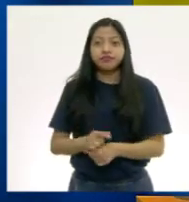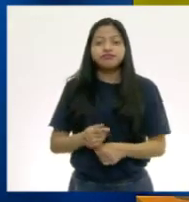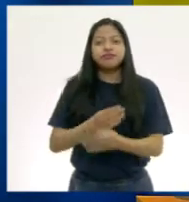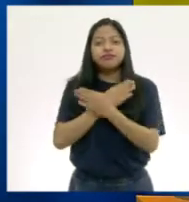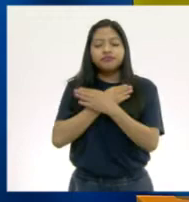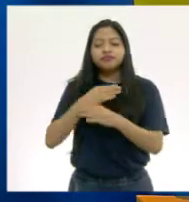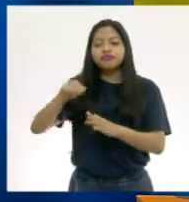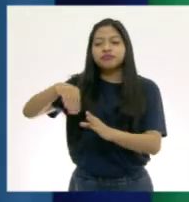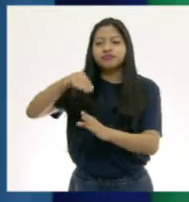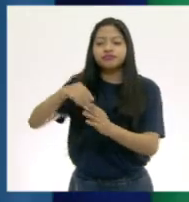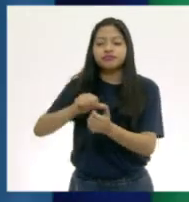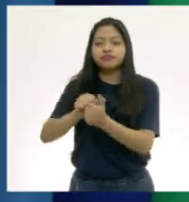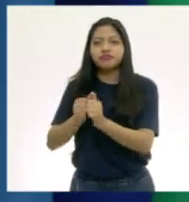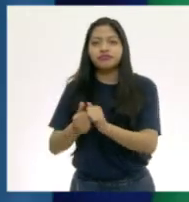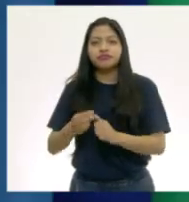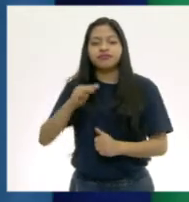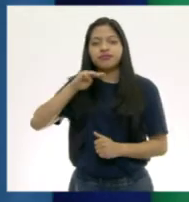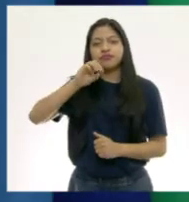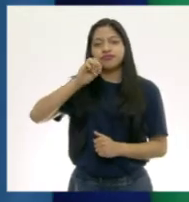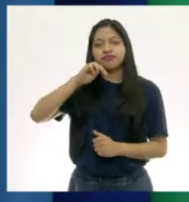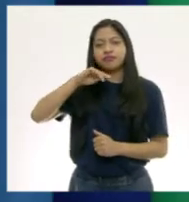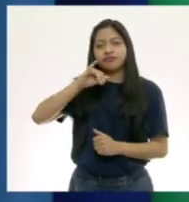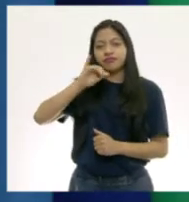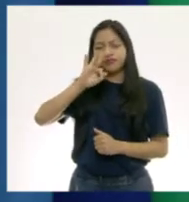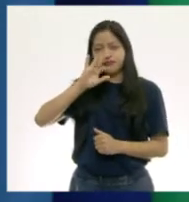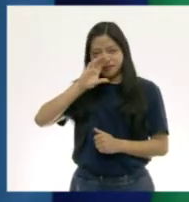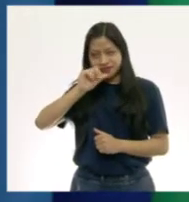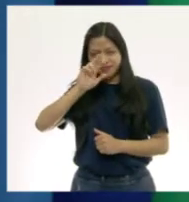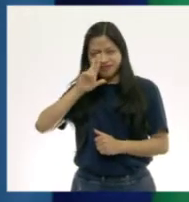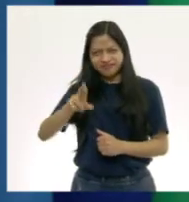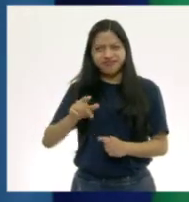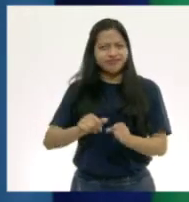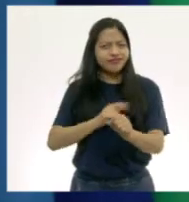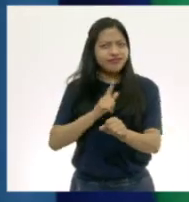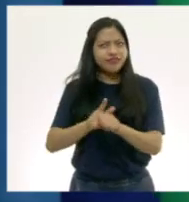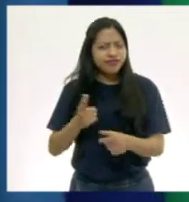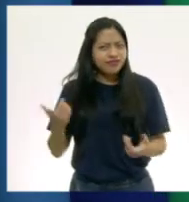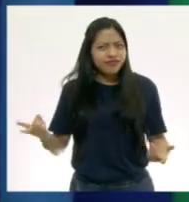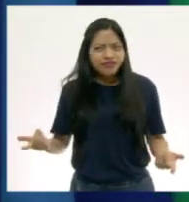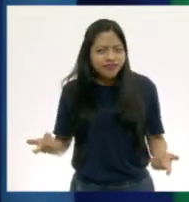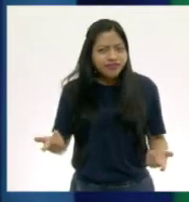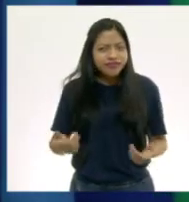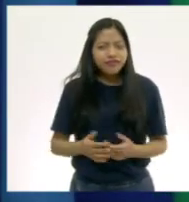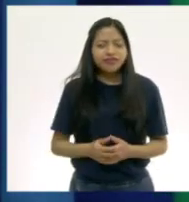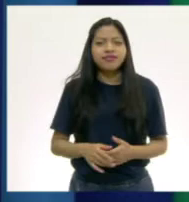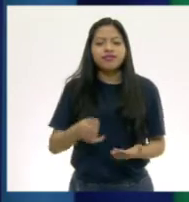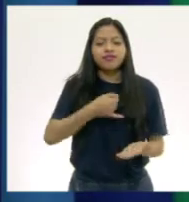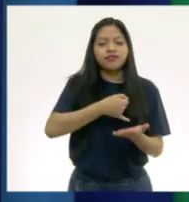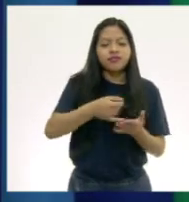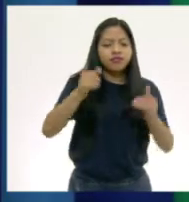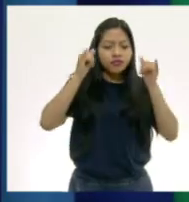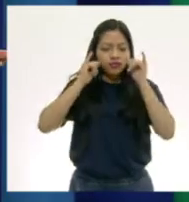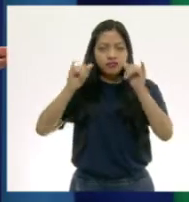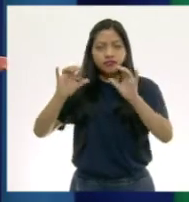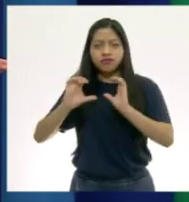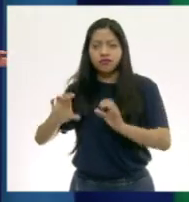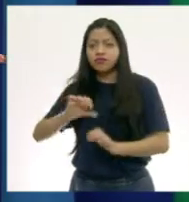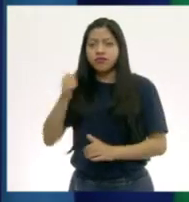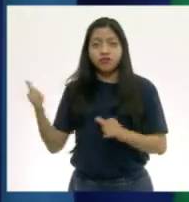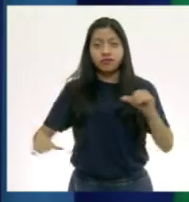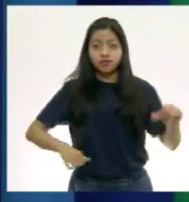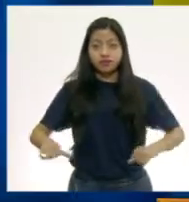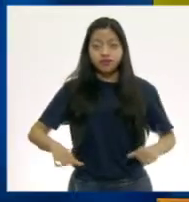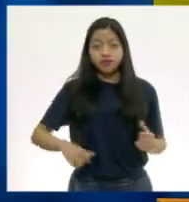personas. ¿Momificaban animales? Pero profesor, ¿y además de la agricultura y la ganadería, había más actividades